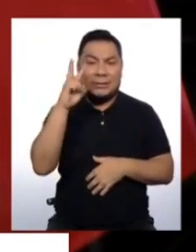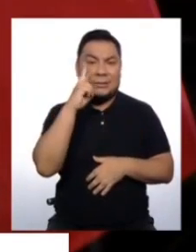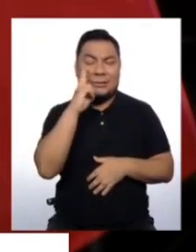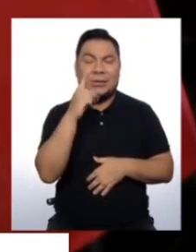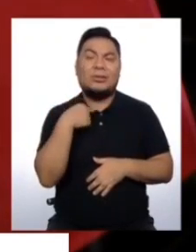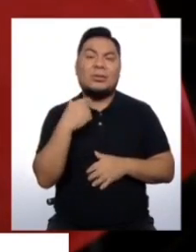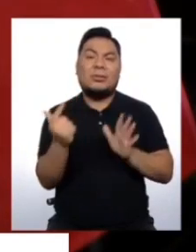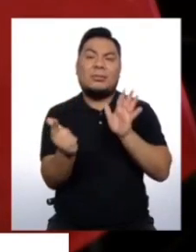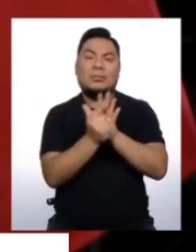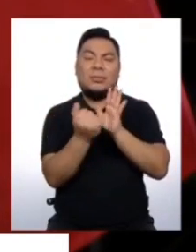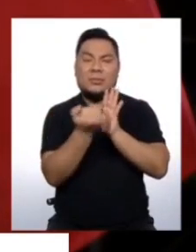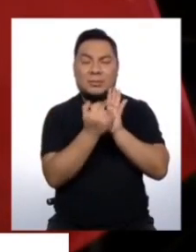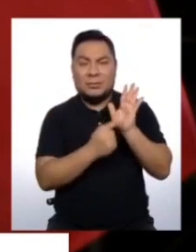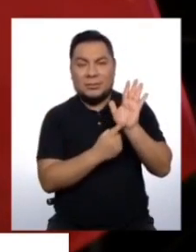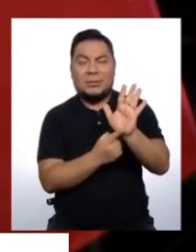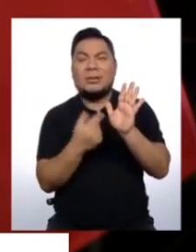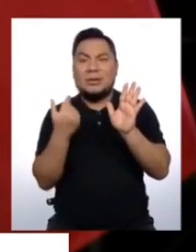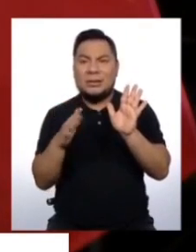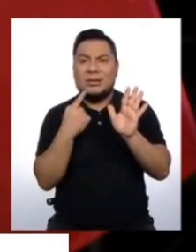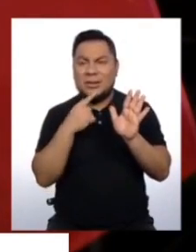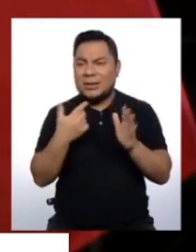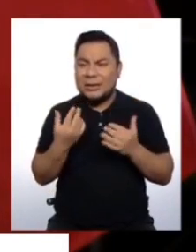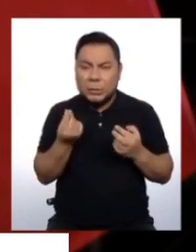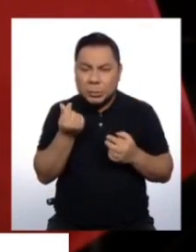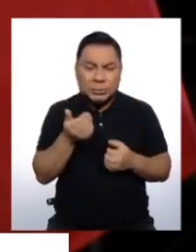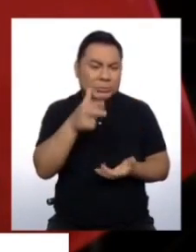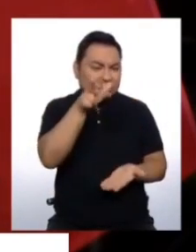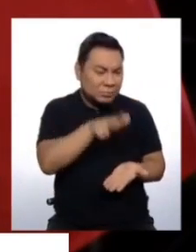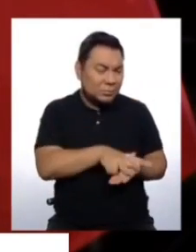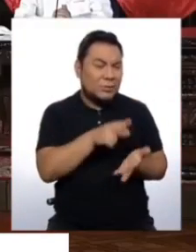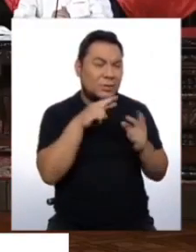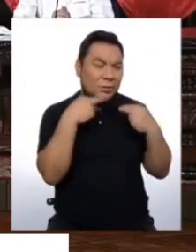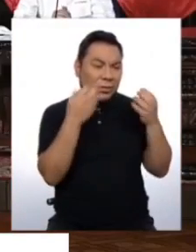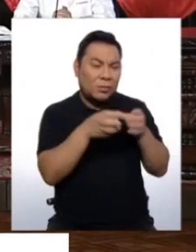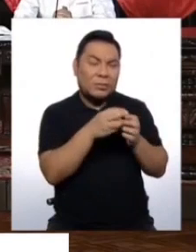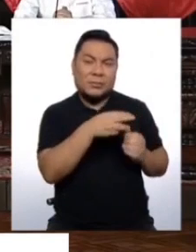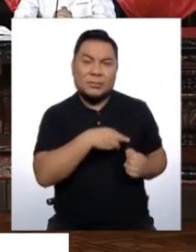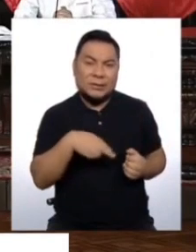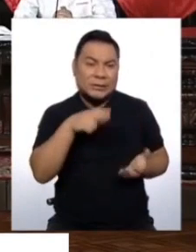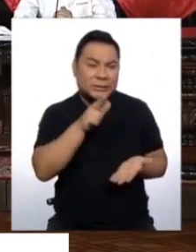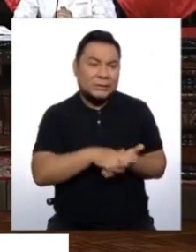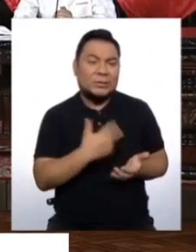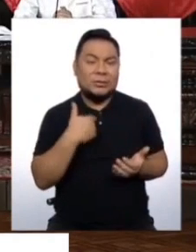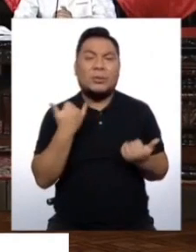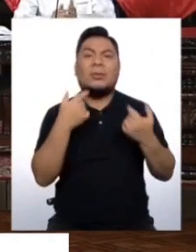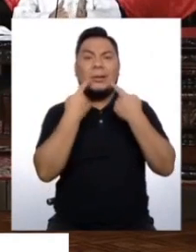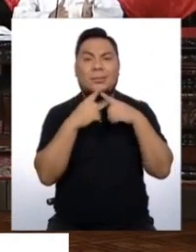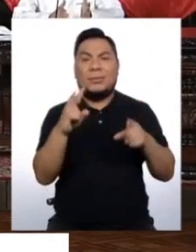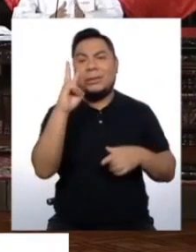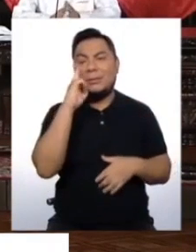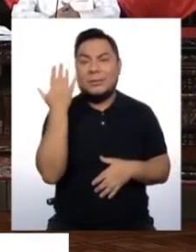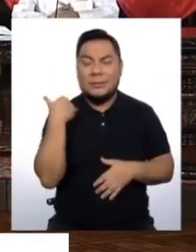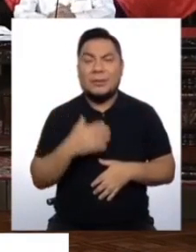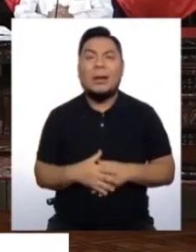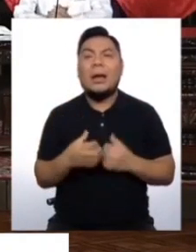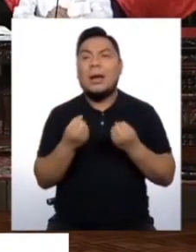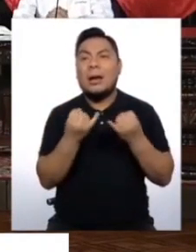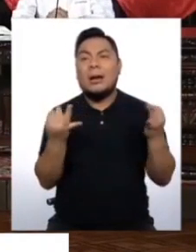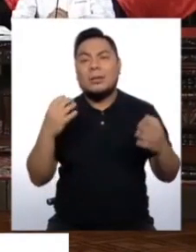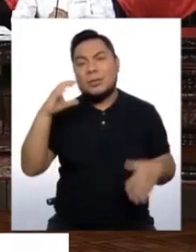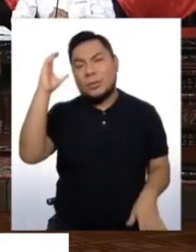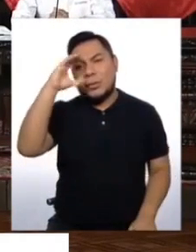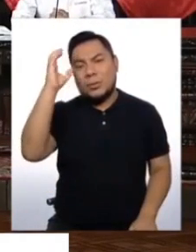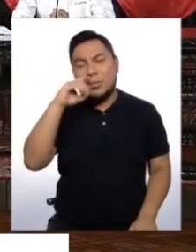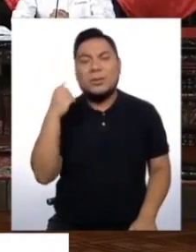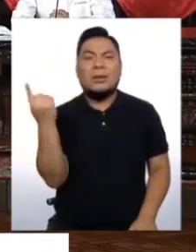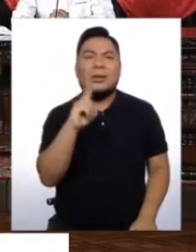decreto supremo, que recién lo habíamos aprobado en Consejo de Ministros, algunos conceptos no se